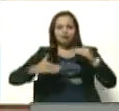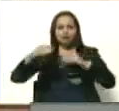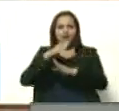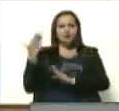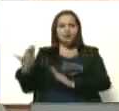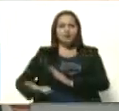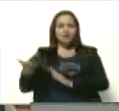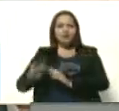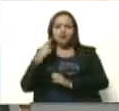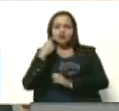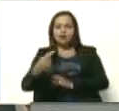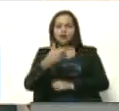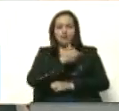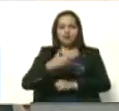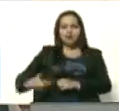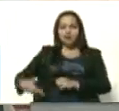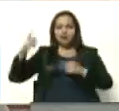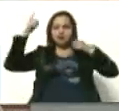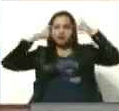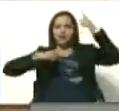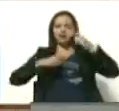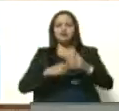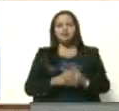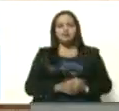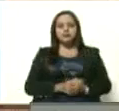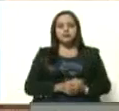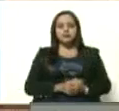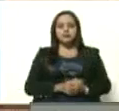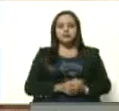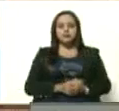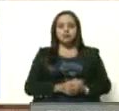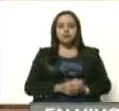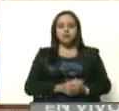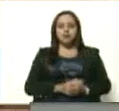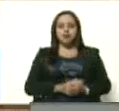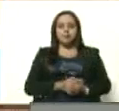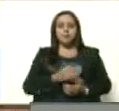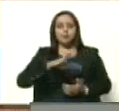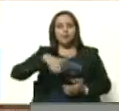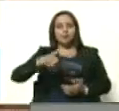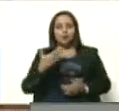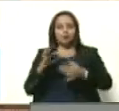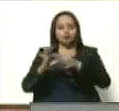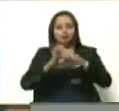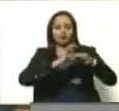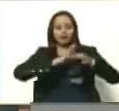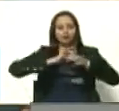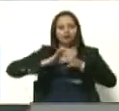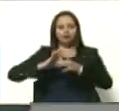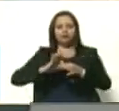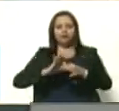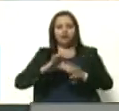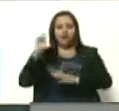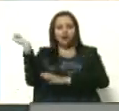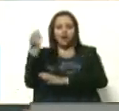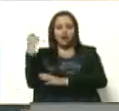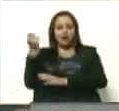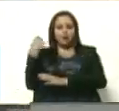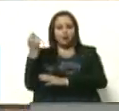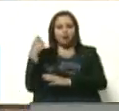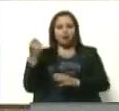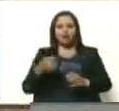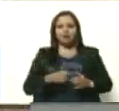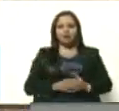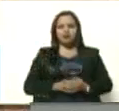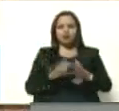impacto, decía el comandante Hugo Chávez, para engrandecer a el Apure. En todos